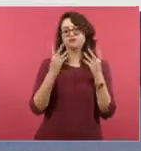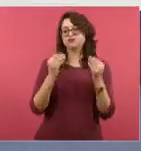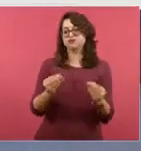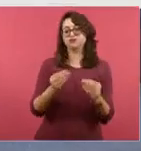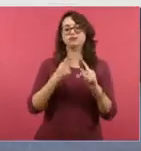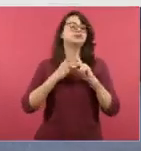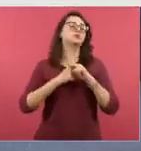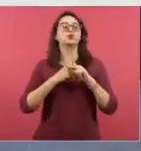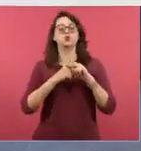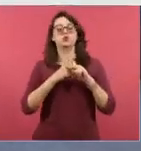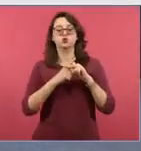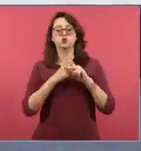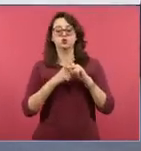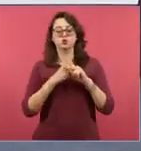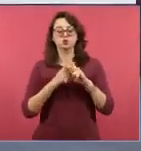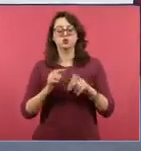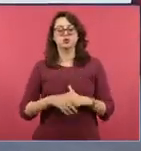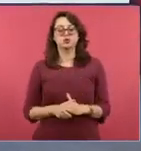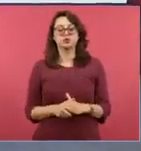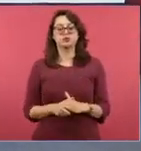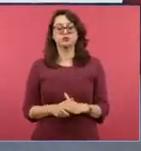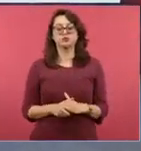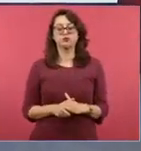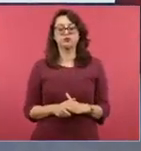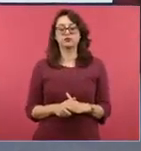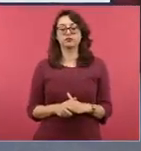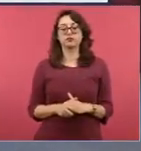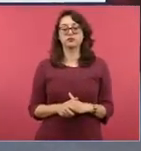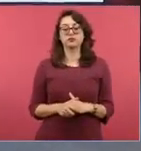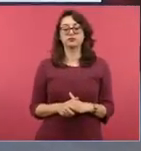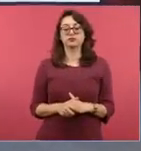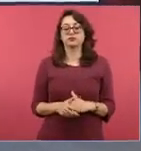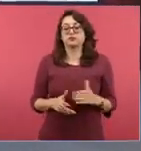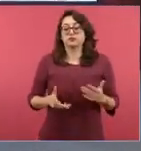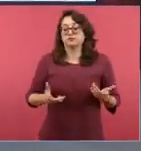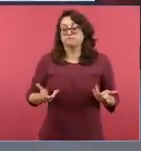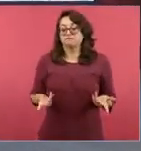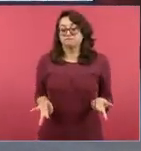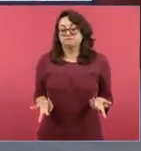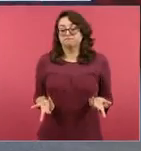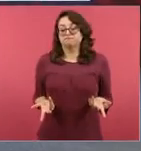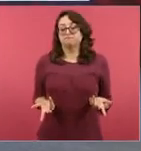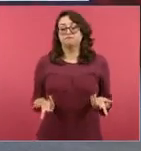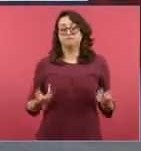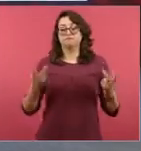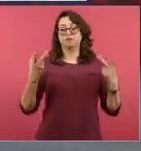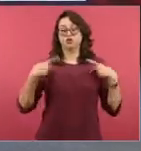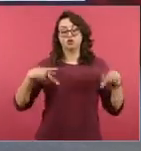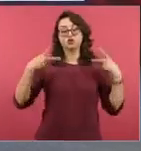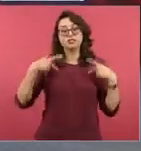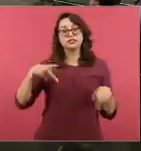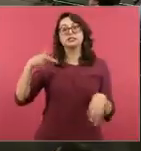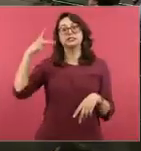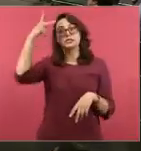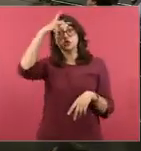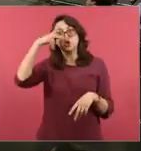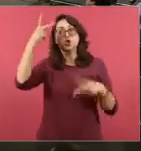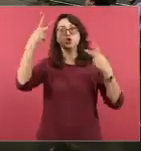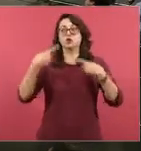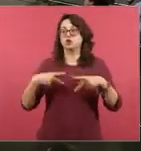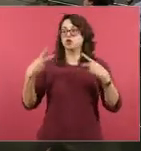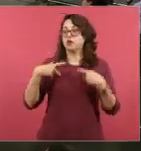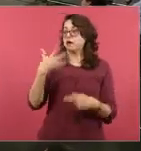de acuerdo con la propia evolución de la matemática, de psicólogos especialistas en matemáticas, les han llamado de